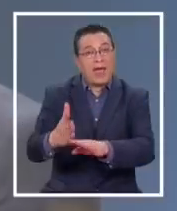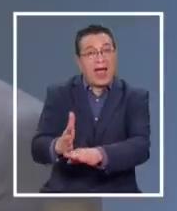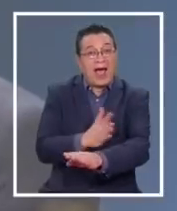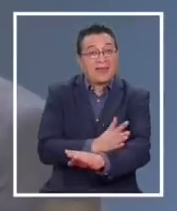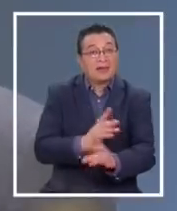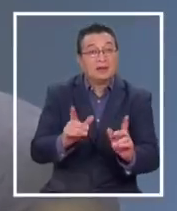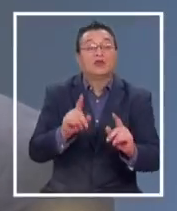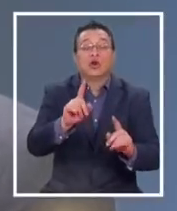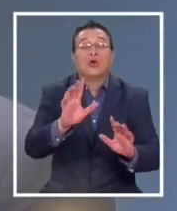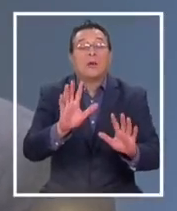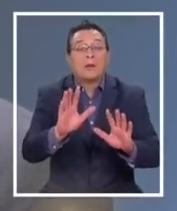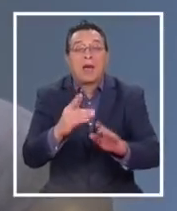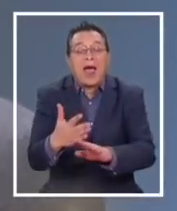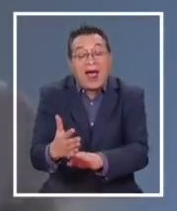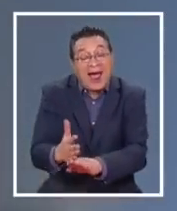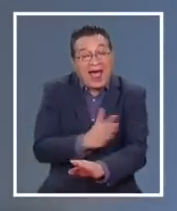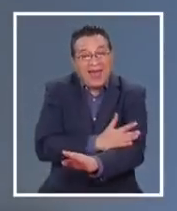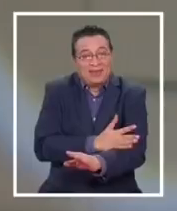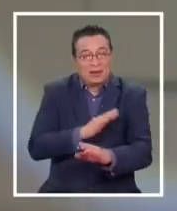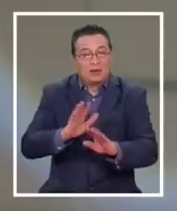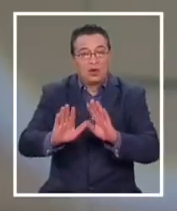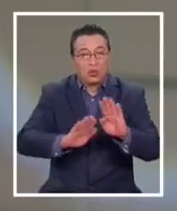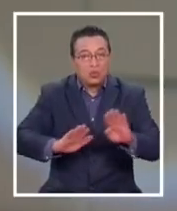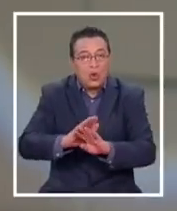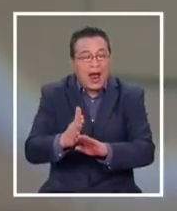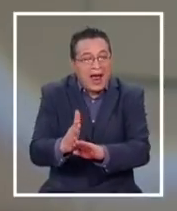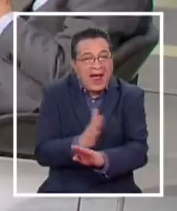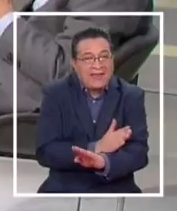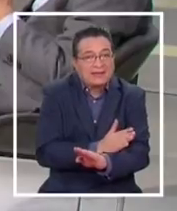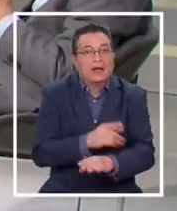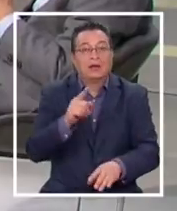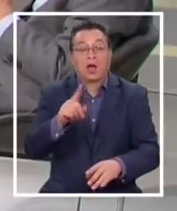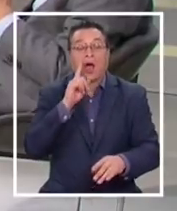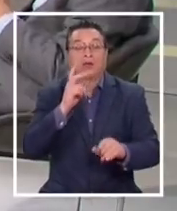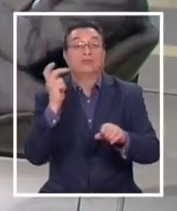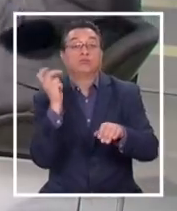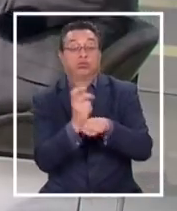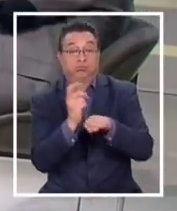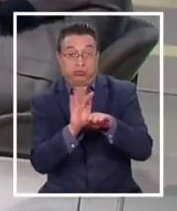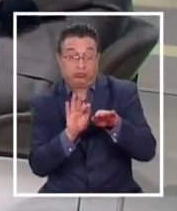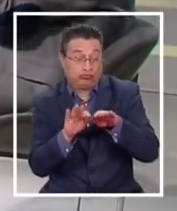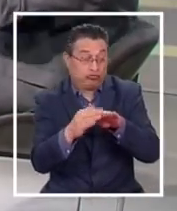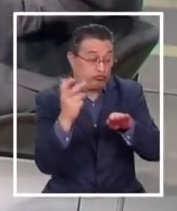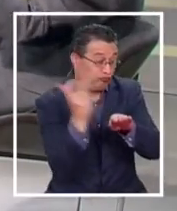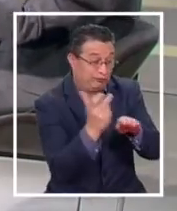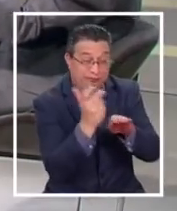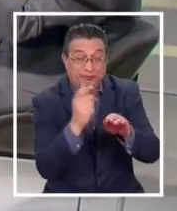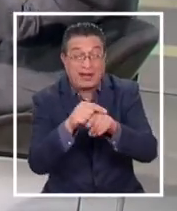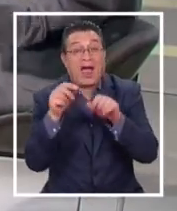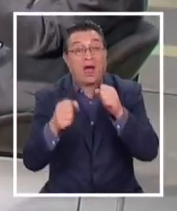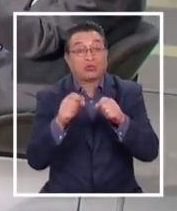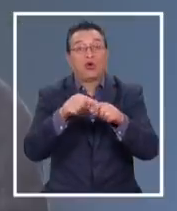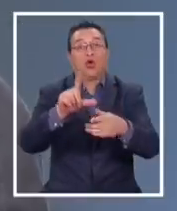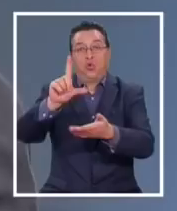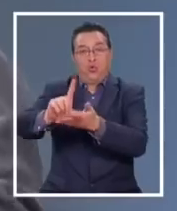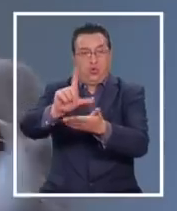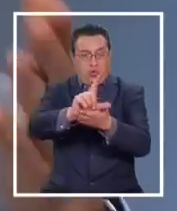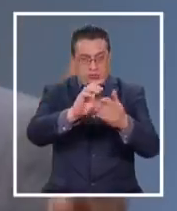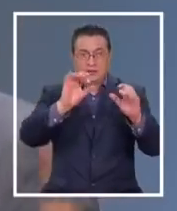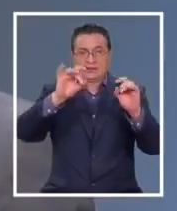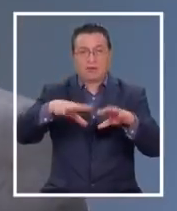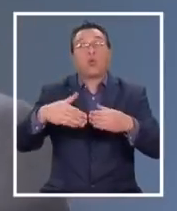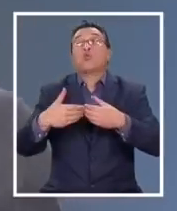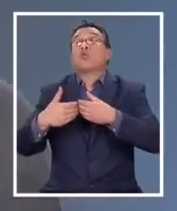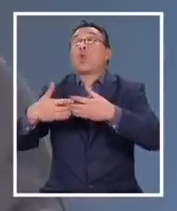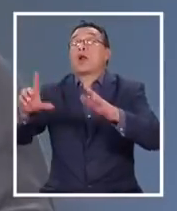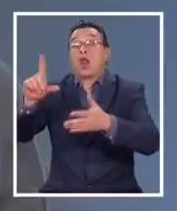uno supone que el antes de, por ejemplo, la CONI ha hecho reportajes sobre Encerrona y están sumamente claros los puntos más delicados. Puede ocurrir en